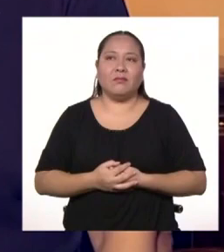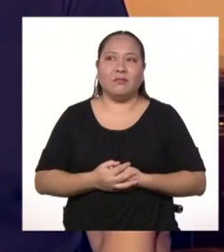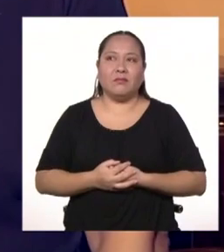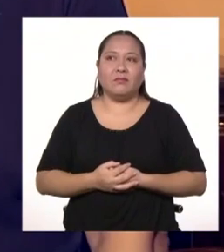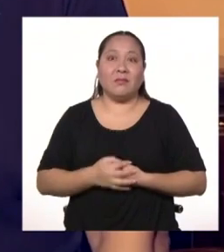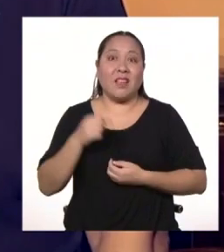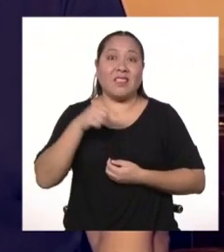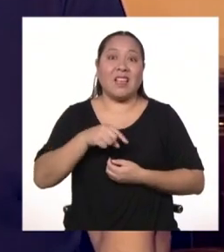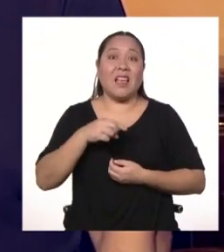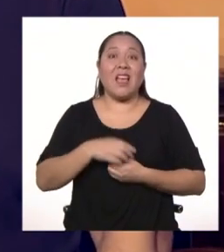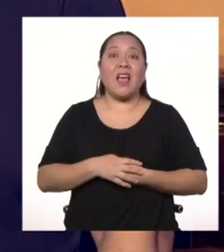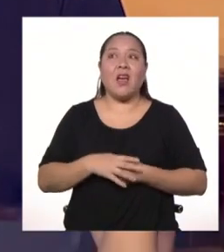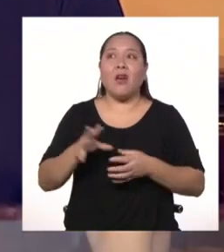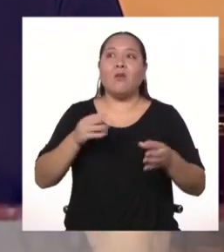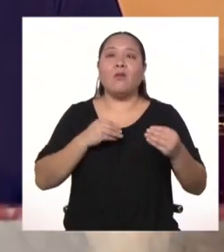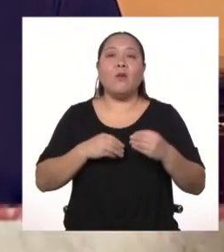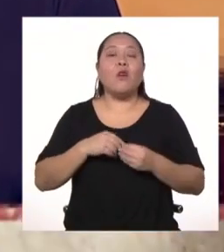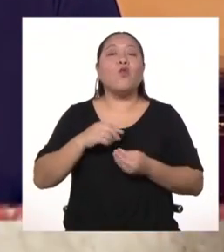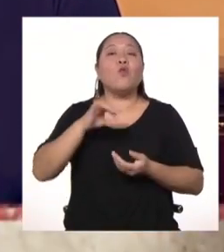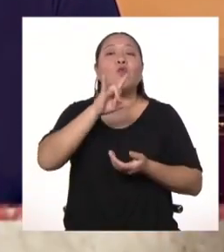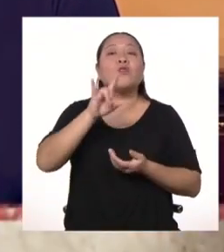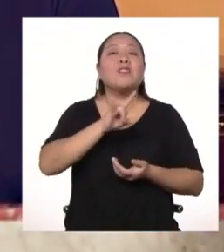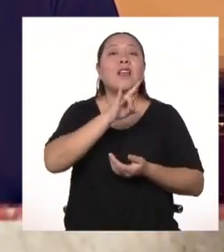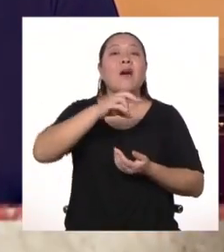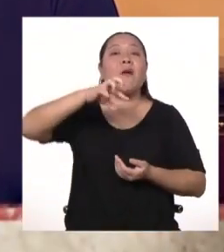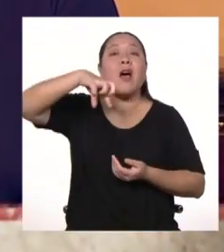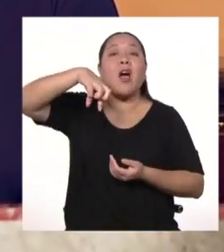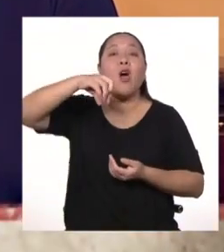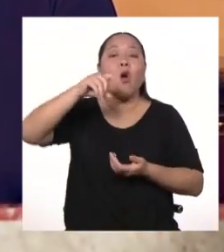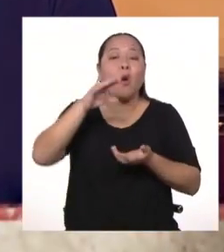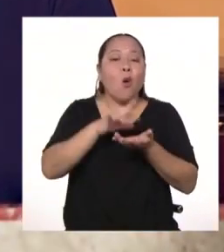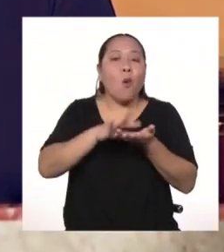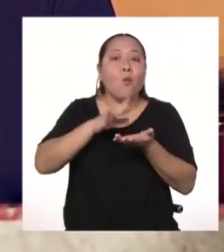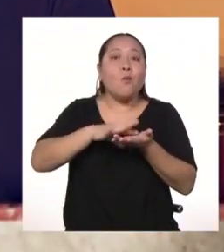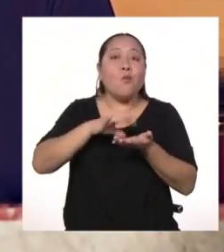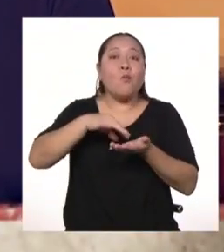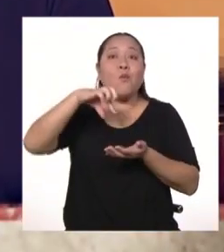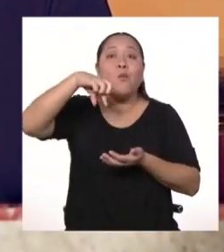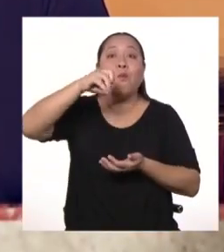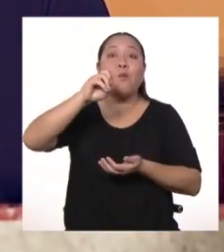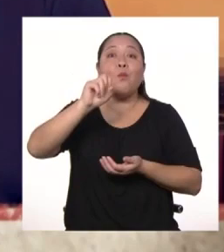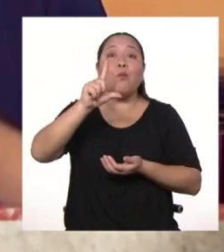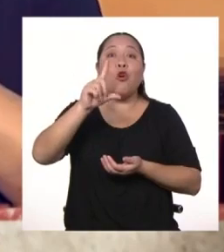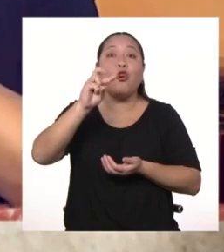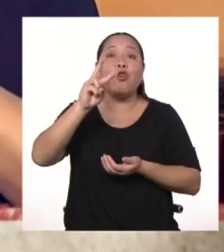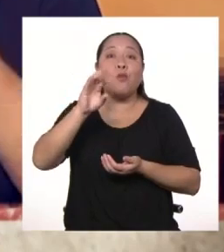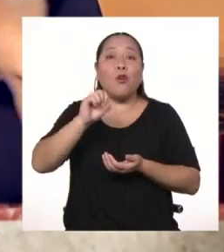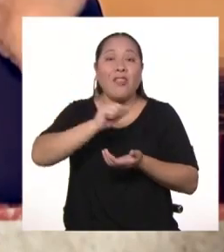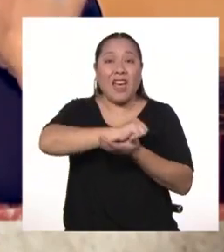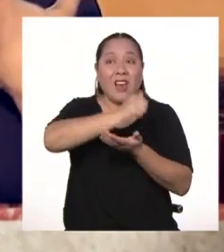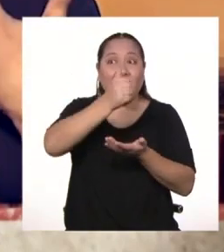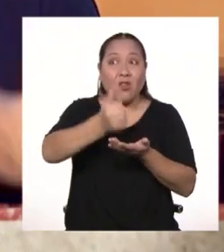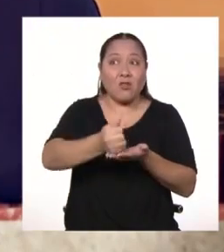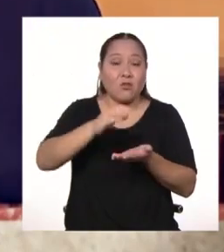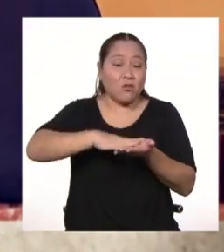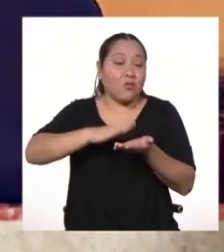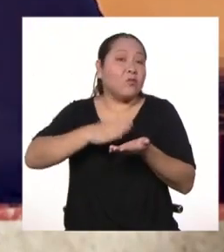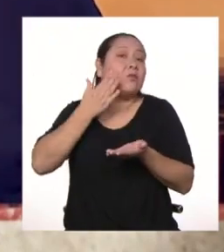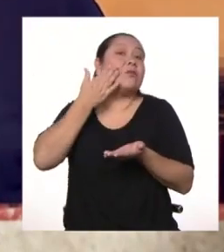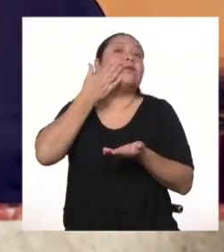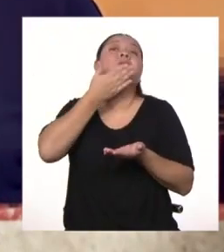Había la moda de usar polvos de arroz, porque para que el sudor no dañe la buena imagen ni el